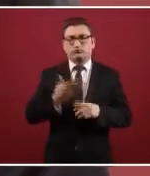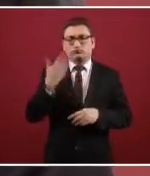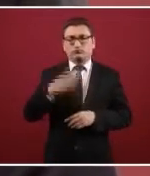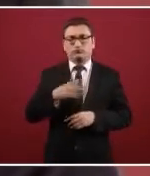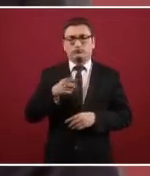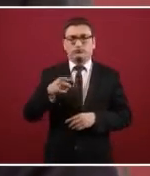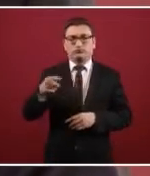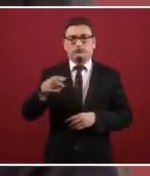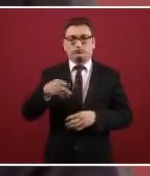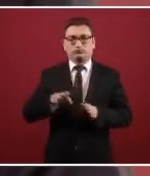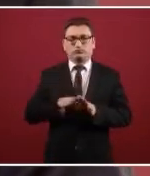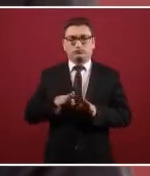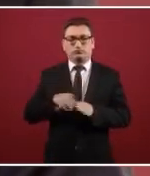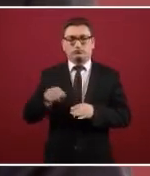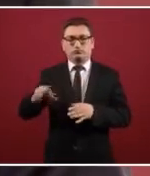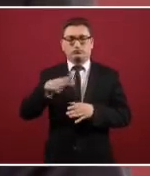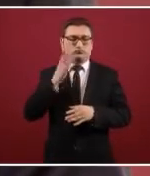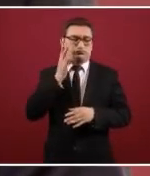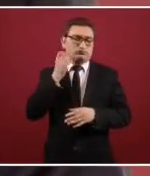Poder Legislativo,